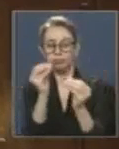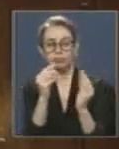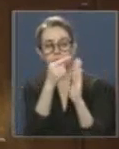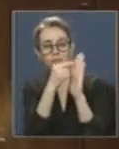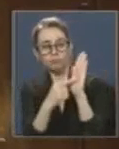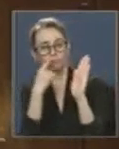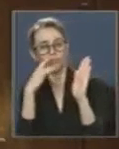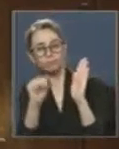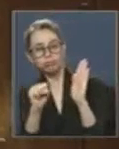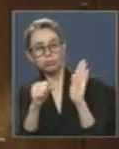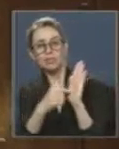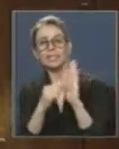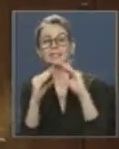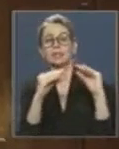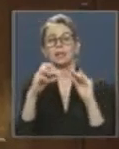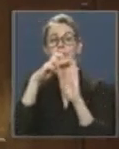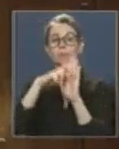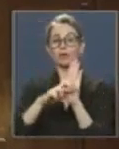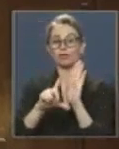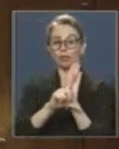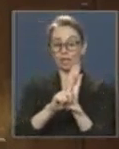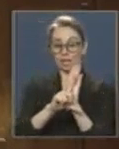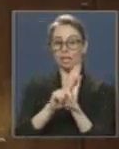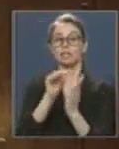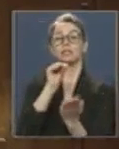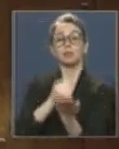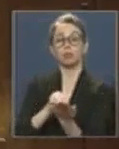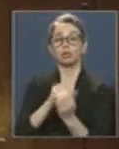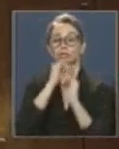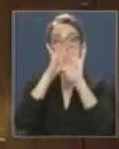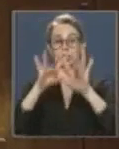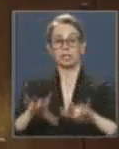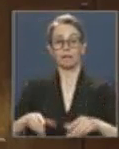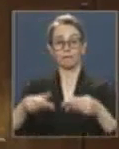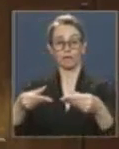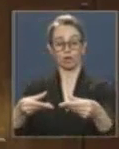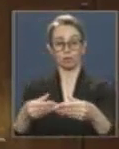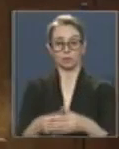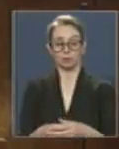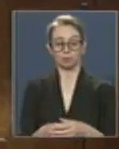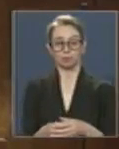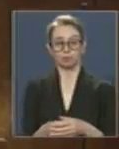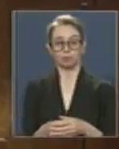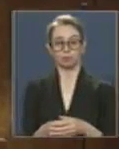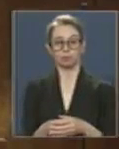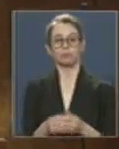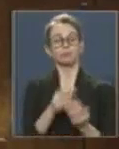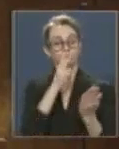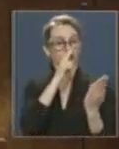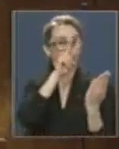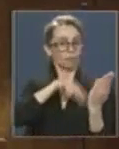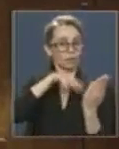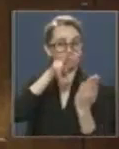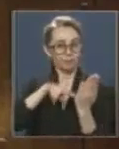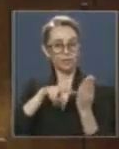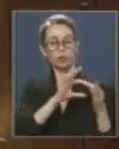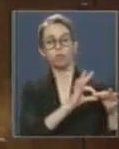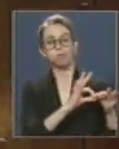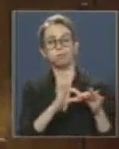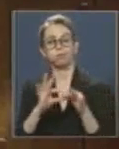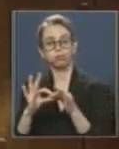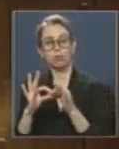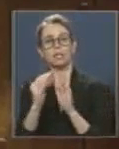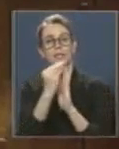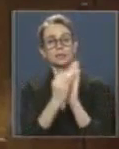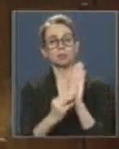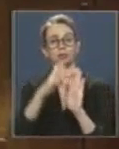observaciones a la iniciativa en comento conforme se consigna en el informe respectivo. Teniendo en vista las consideraciones y argumentos